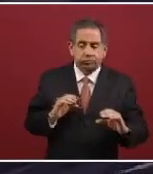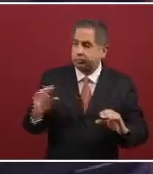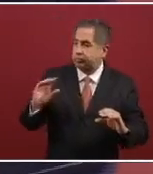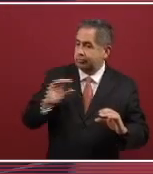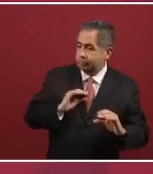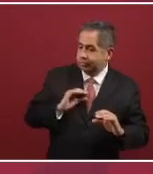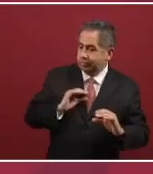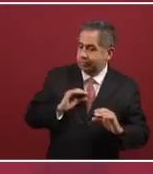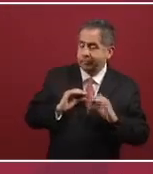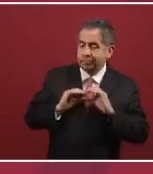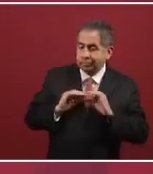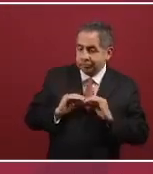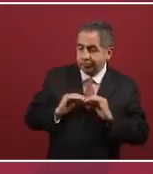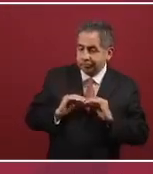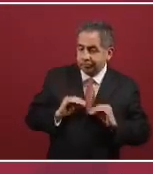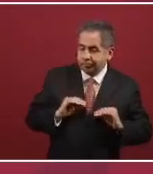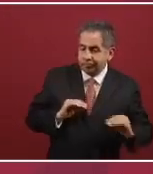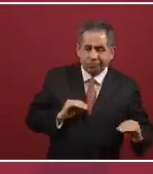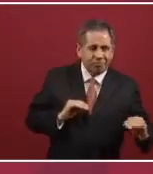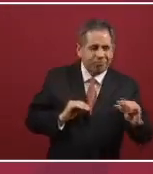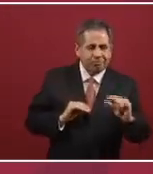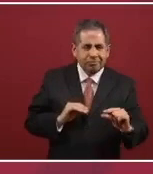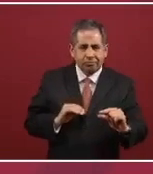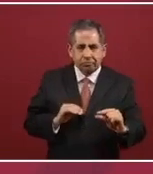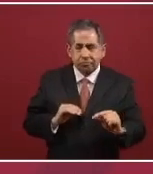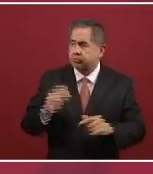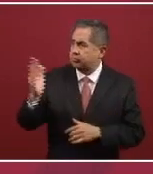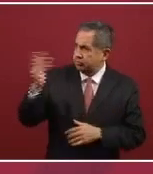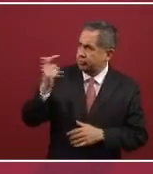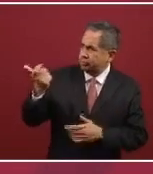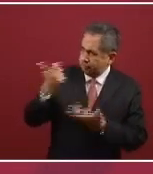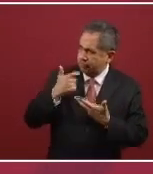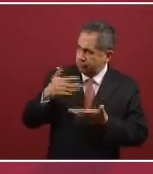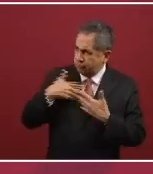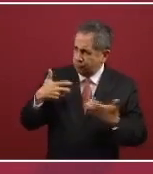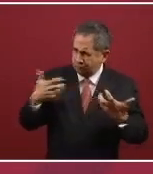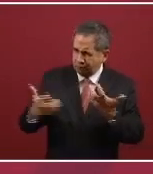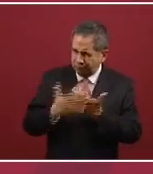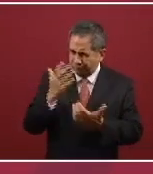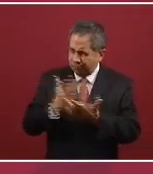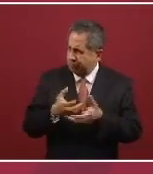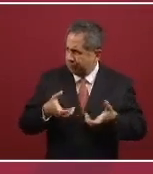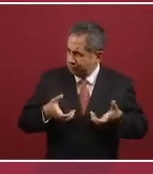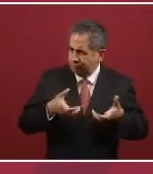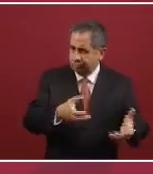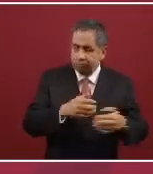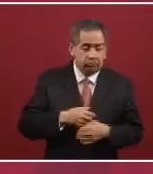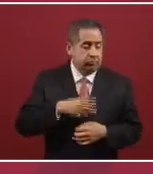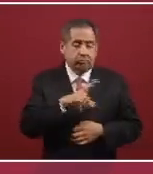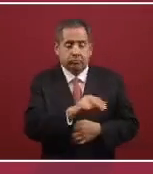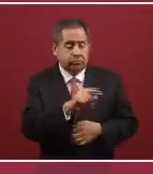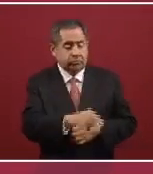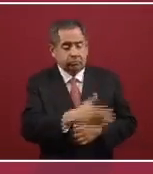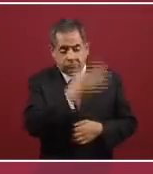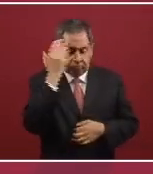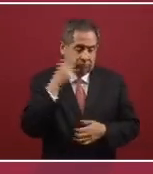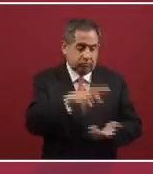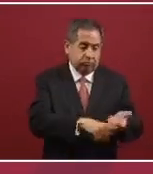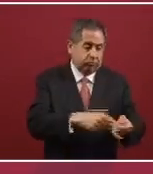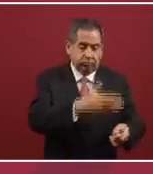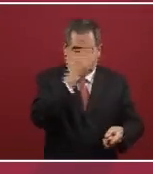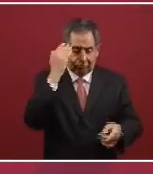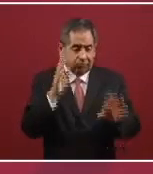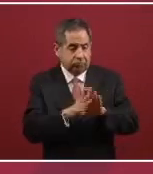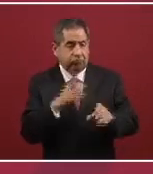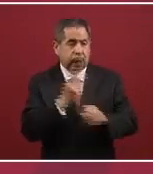Y cuando la gente decía, dennos a nosotros el dinero y nosotros hacemos el camino, no, ustedes no tienen capacidad técnica,